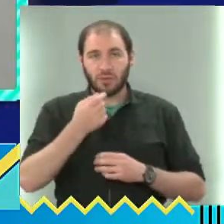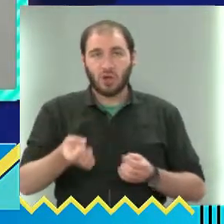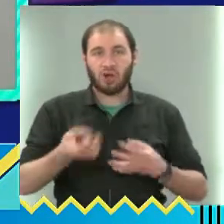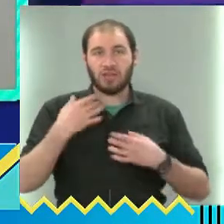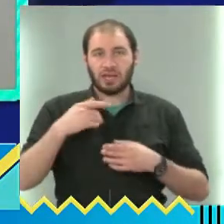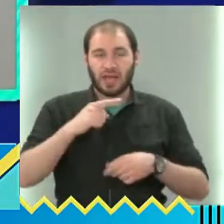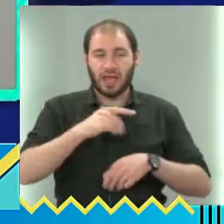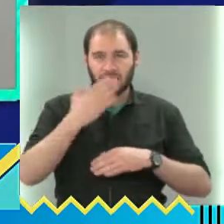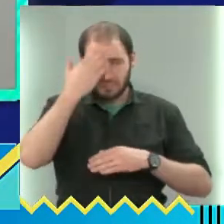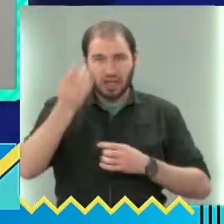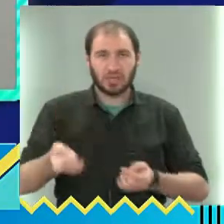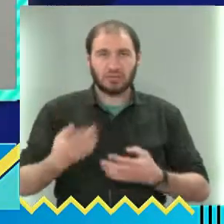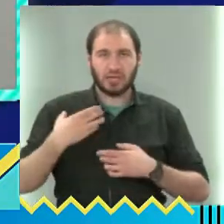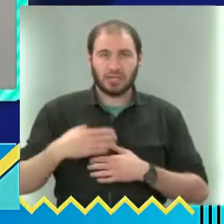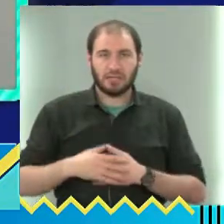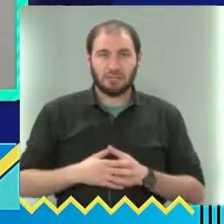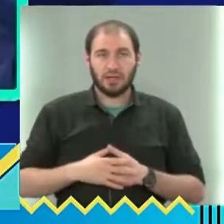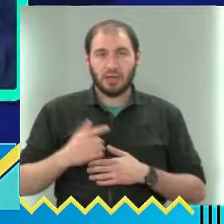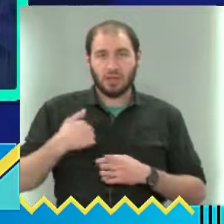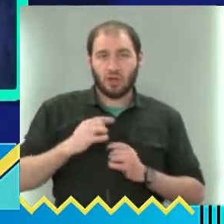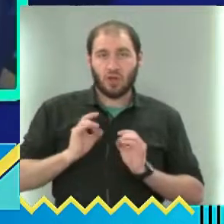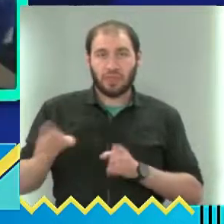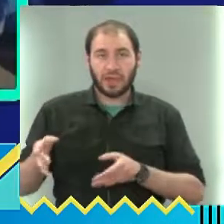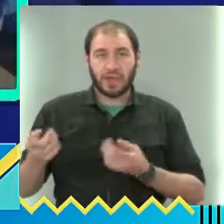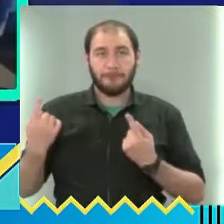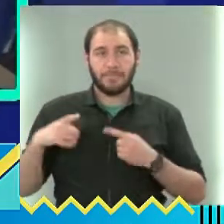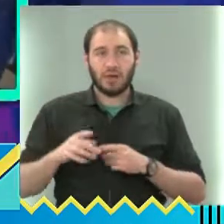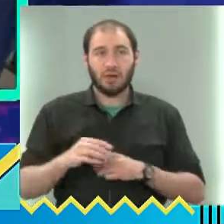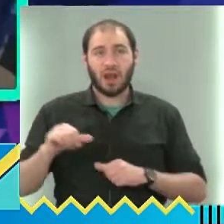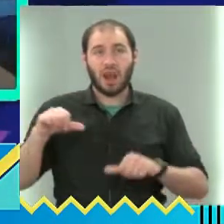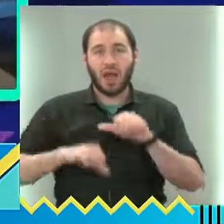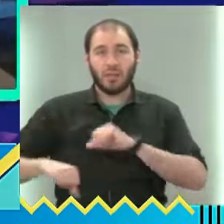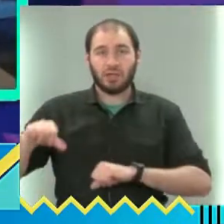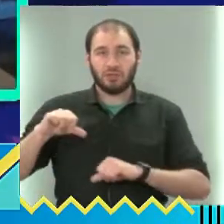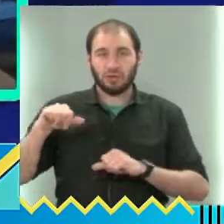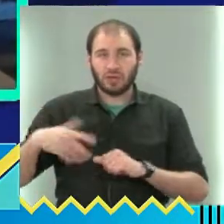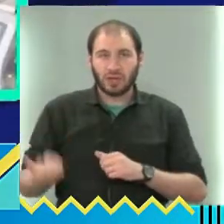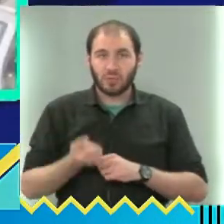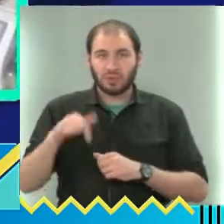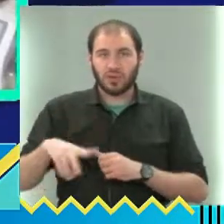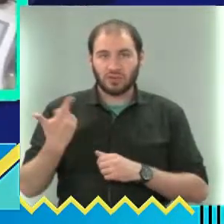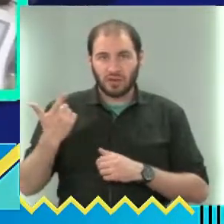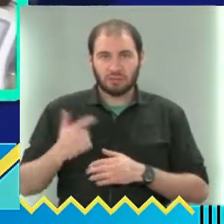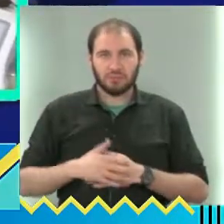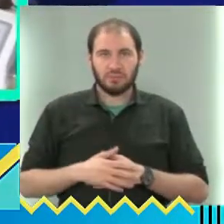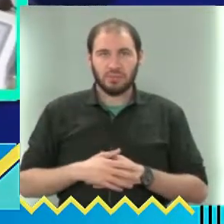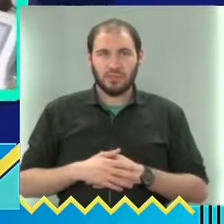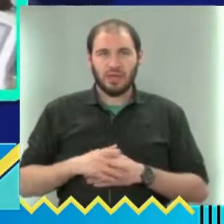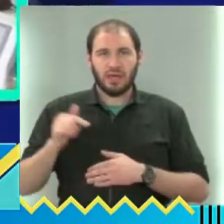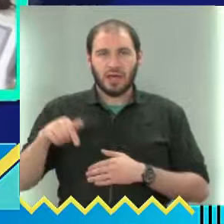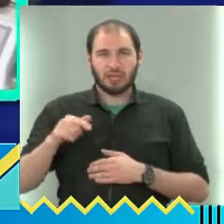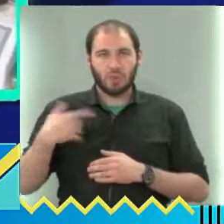una enfermedad y puedo contagiarla, pero en el laboratorio no voy a detectar esa enfermedad. Entonces son